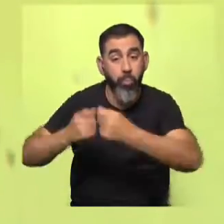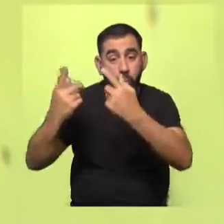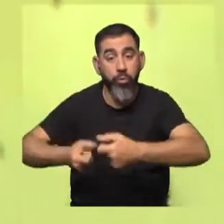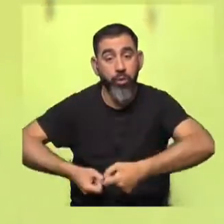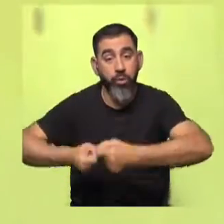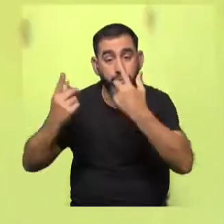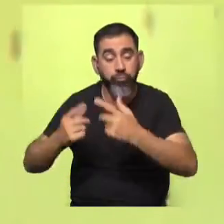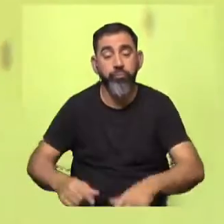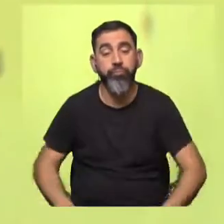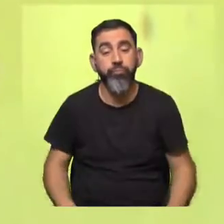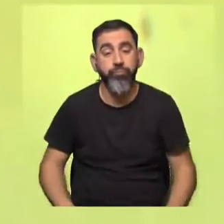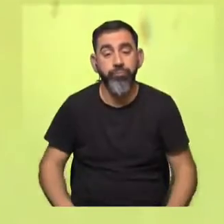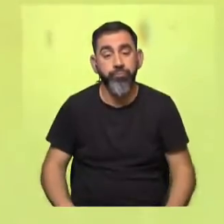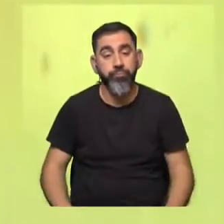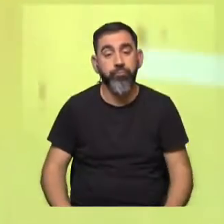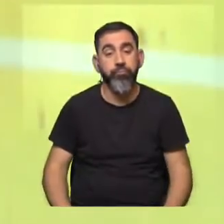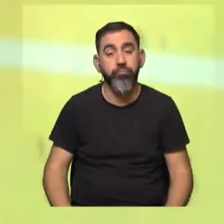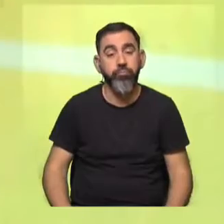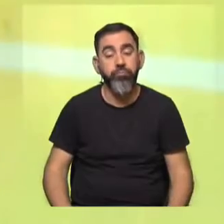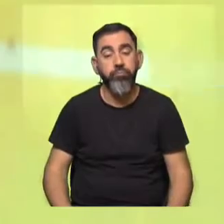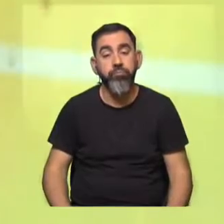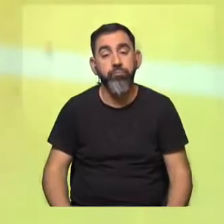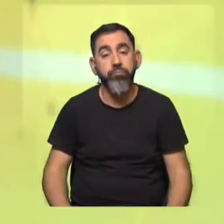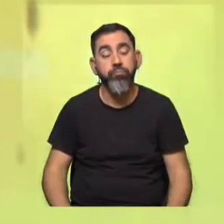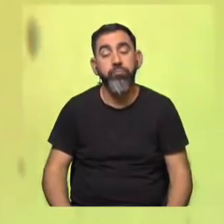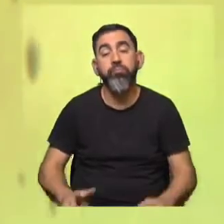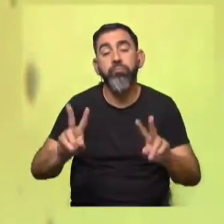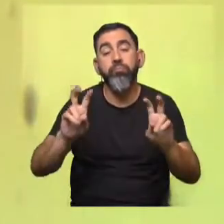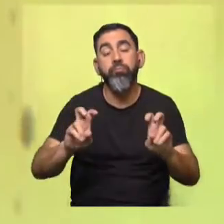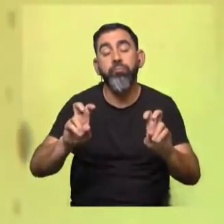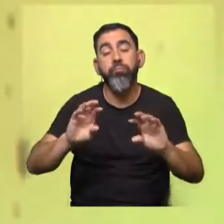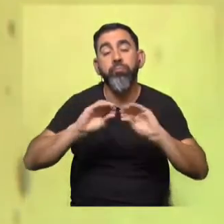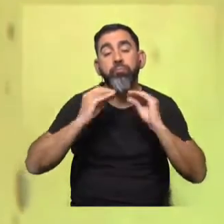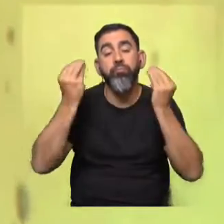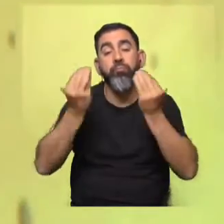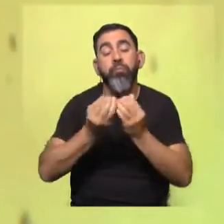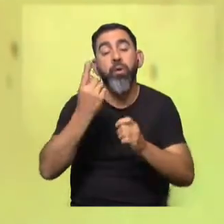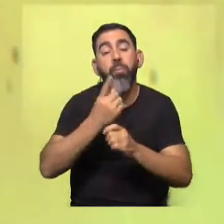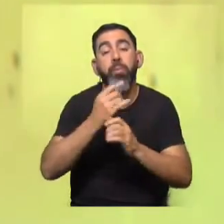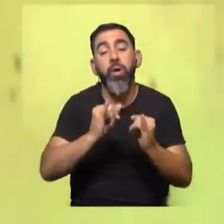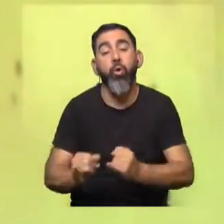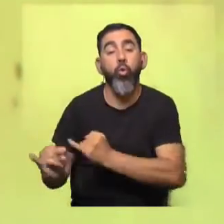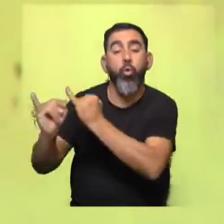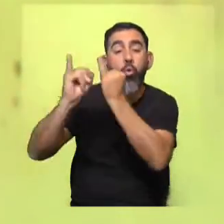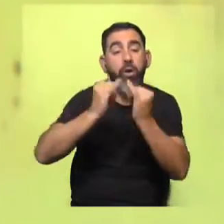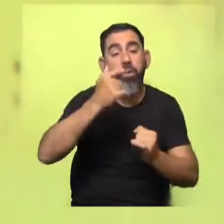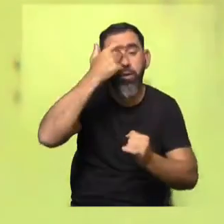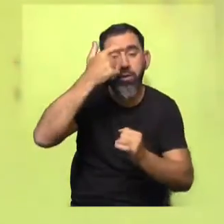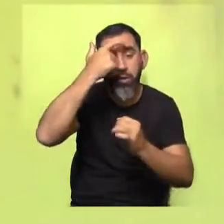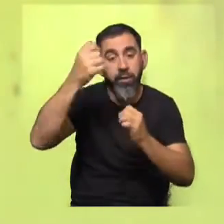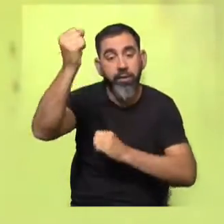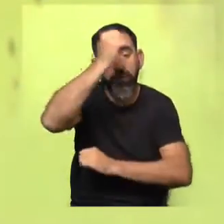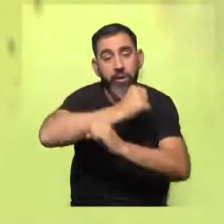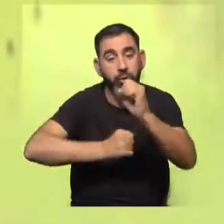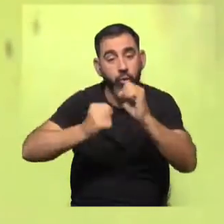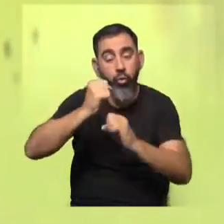como hemos podido ver en estos días. Estamos hablando de lo que fue el saldo de las primeras jornadas de ciencia y tecnología en la cerveza de